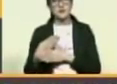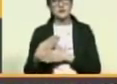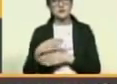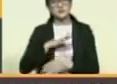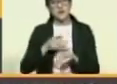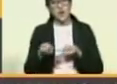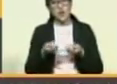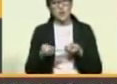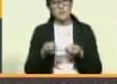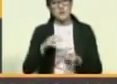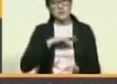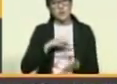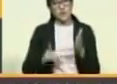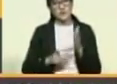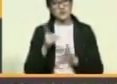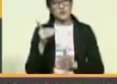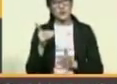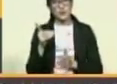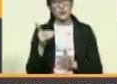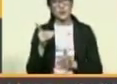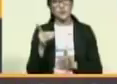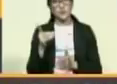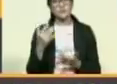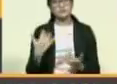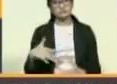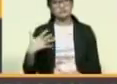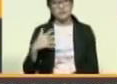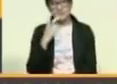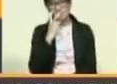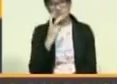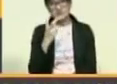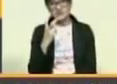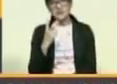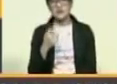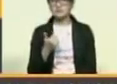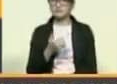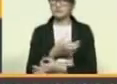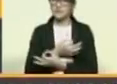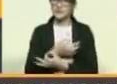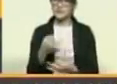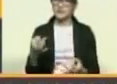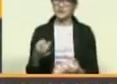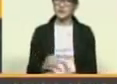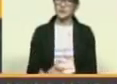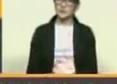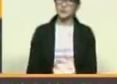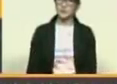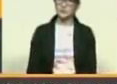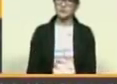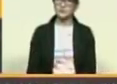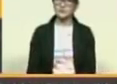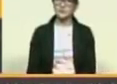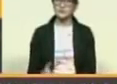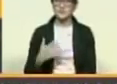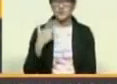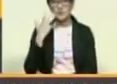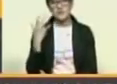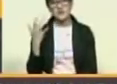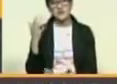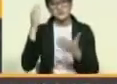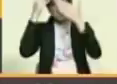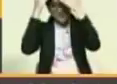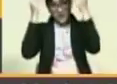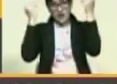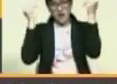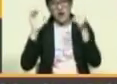económica comercial de desarrollo compartido. Ha sido una visita muy, muy fructífera. Vi que el compañero Evo Morales ha llegado